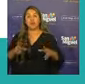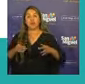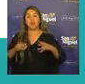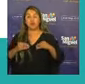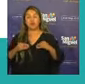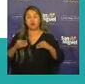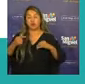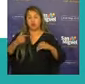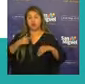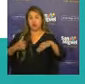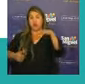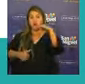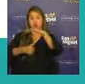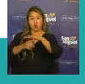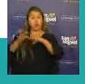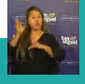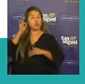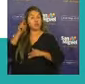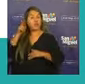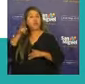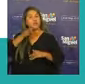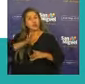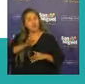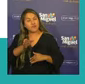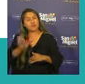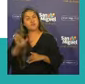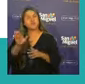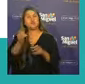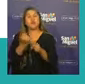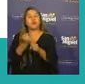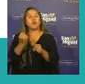concejala, todavía seguimos trabajando mucho con